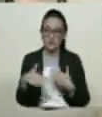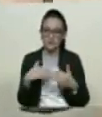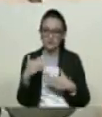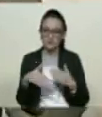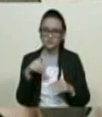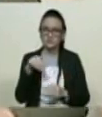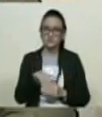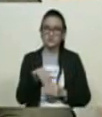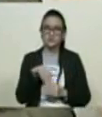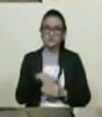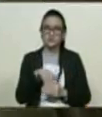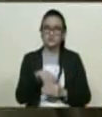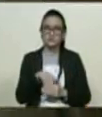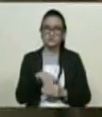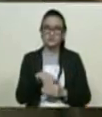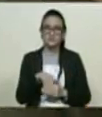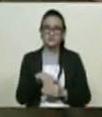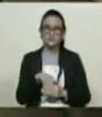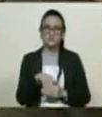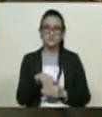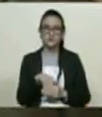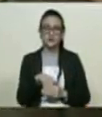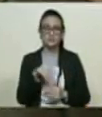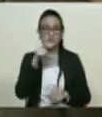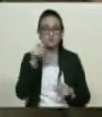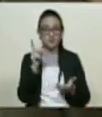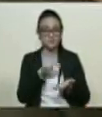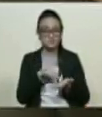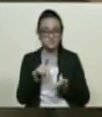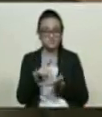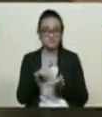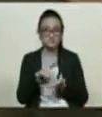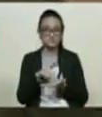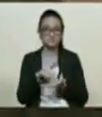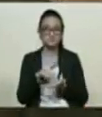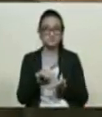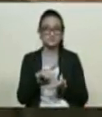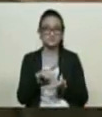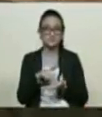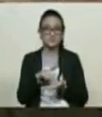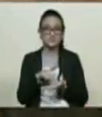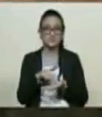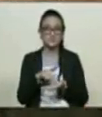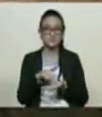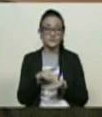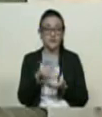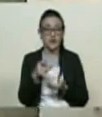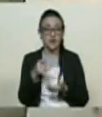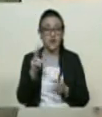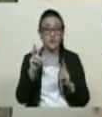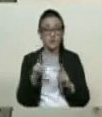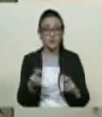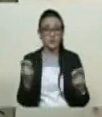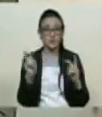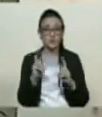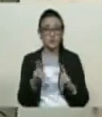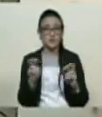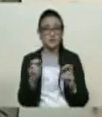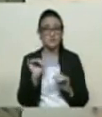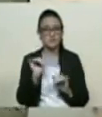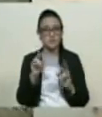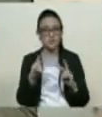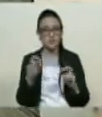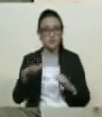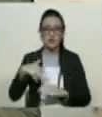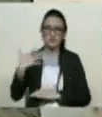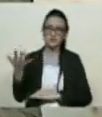electoral, quienes están asistiendo, quienes asisten a estas auditorías son los auditores